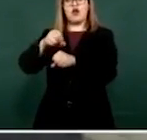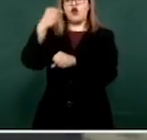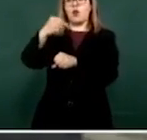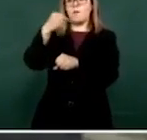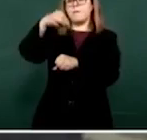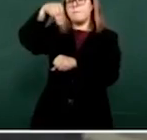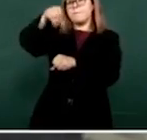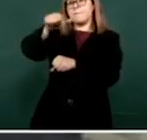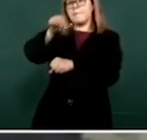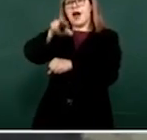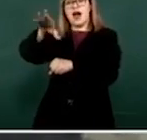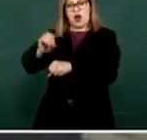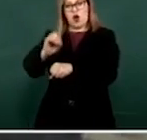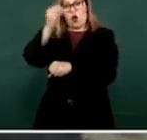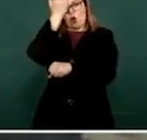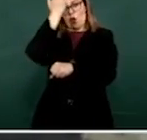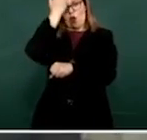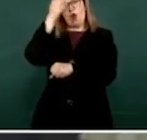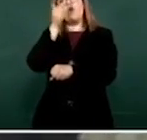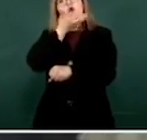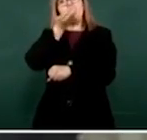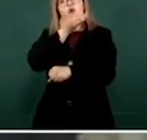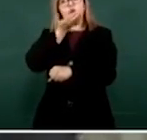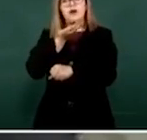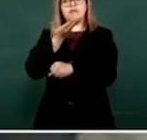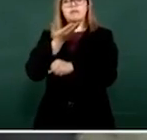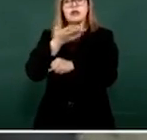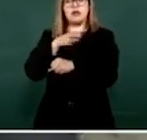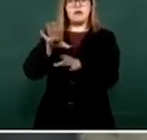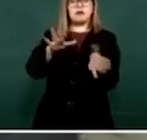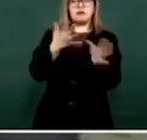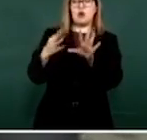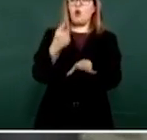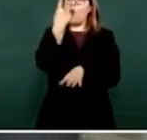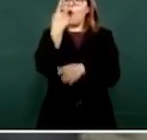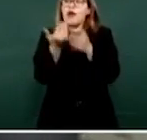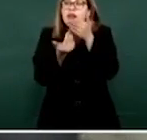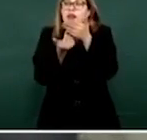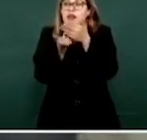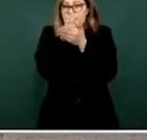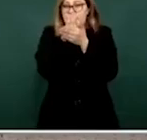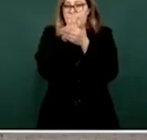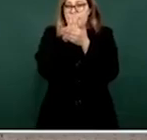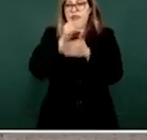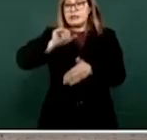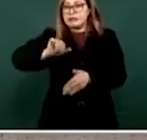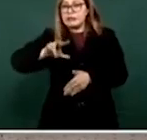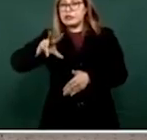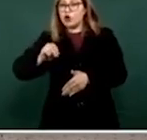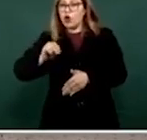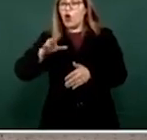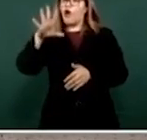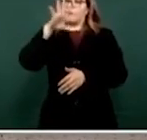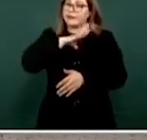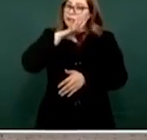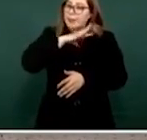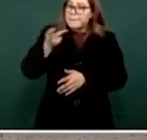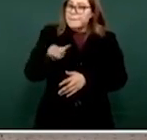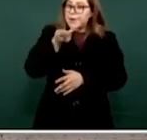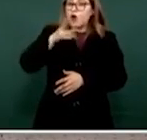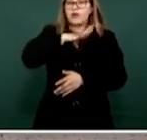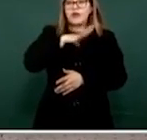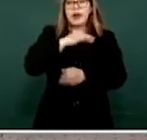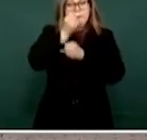que circulaba en redes sociales ayer esa versión por ahí de la 1 de la mañana, y si hay una investigación y si